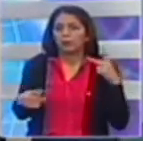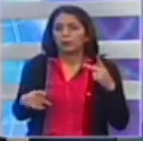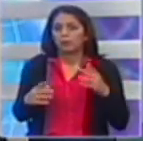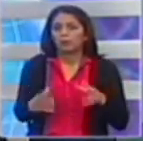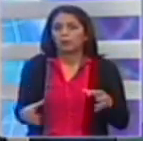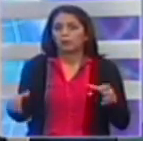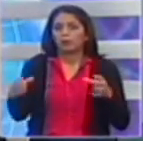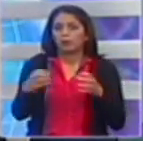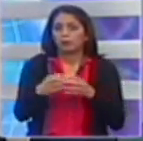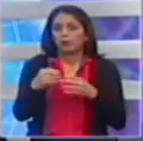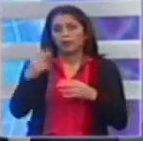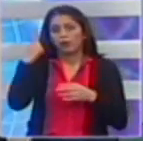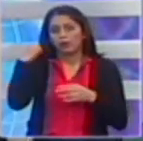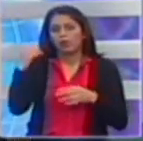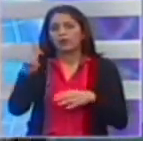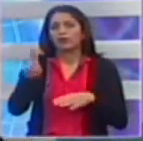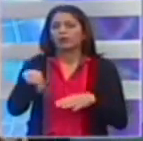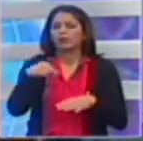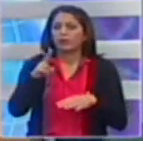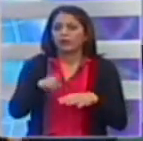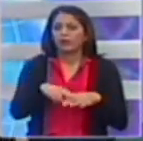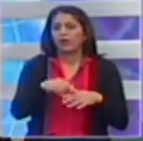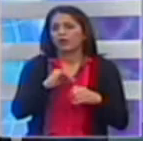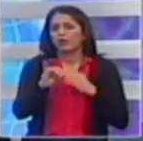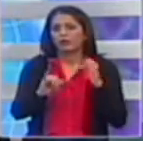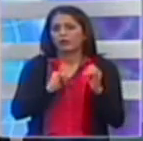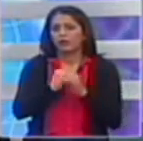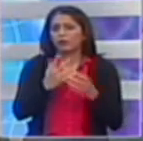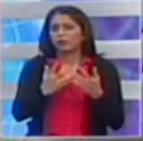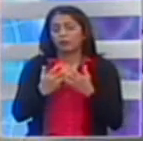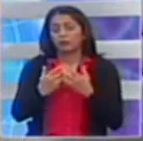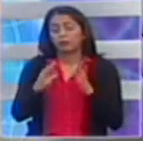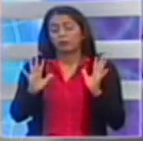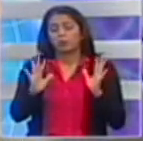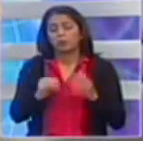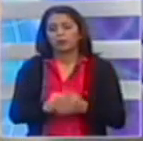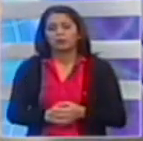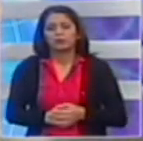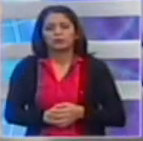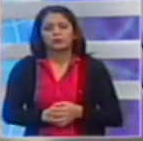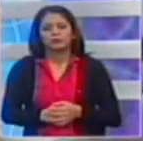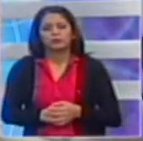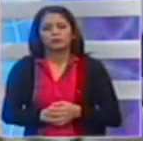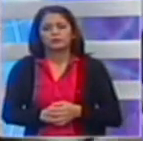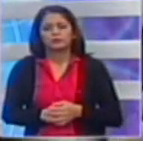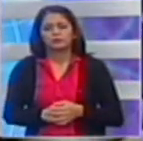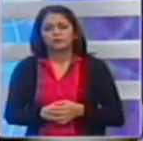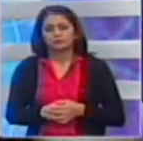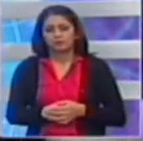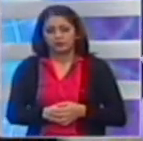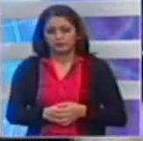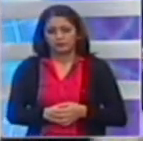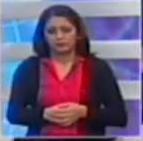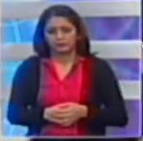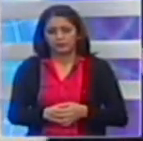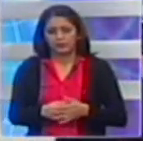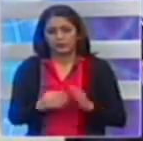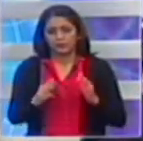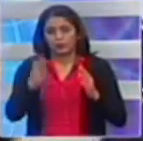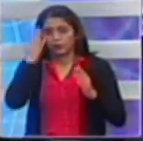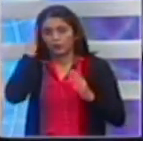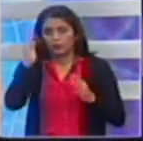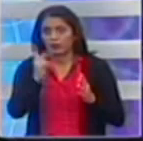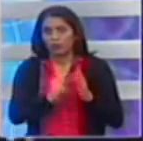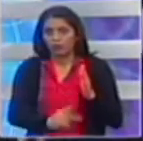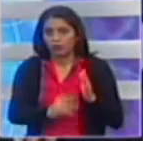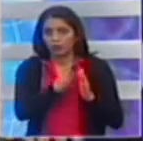relaciones internacionales de los países pueden verse severamente desquebrajadas. Ahora, mucho puede pasar durante este tiempo hasta que se den